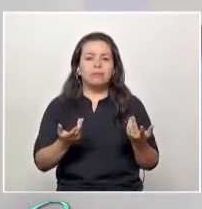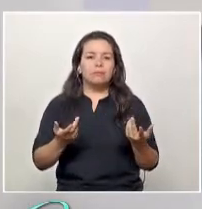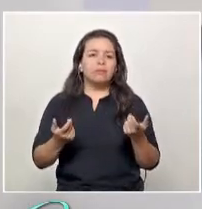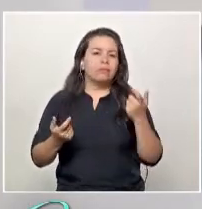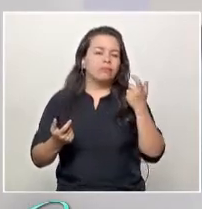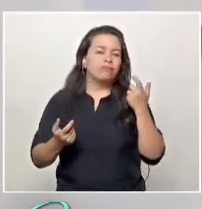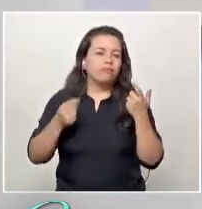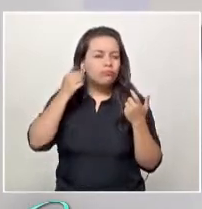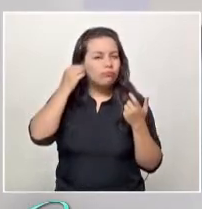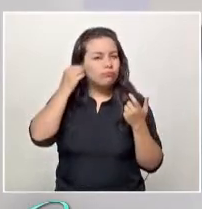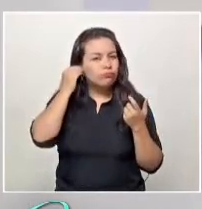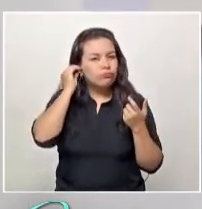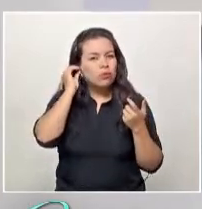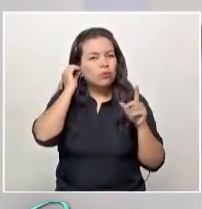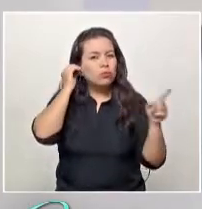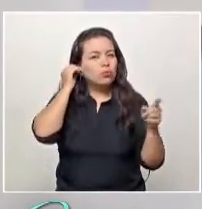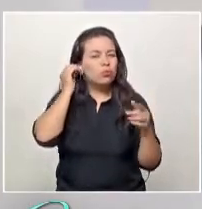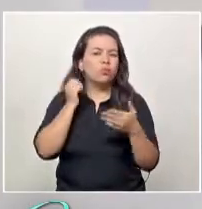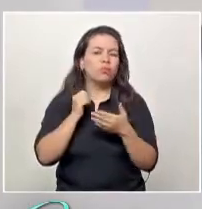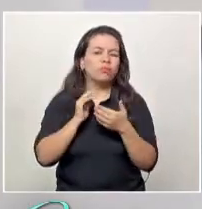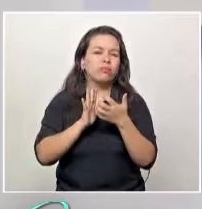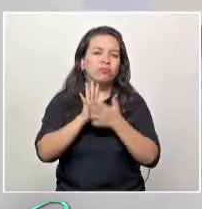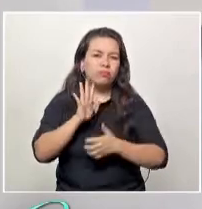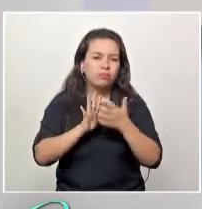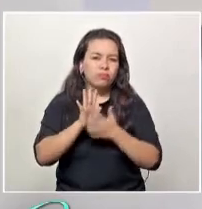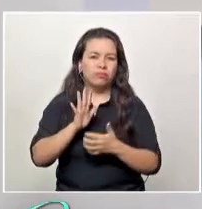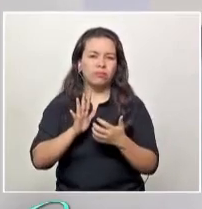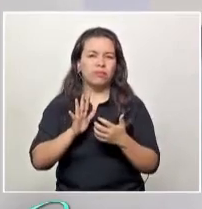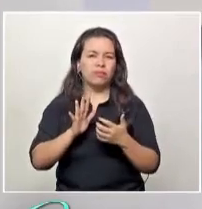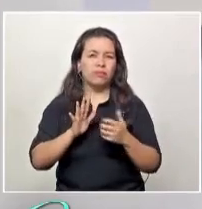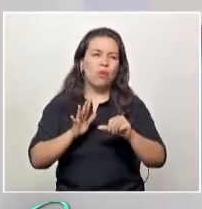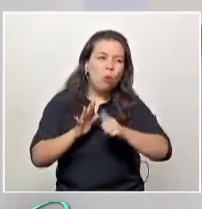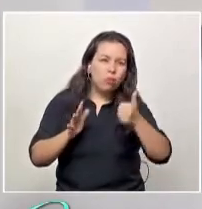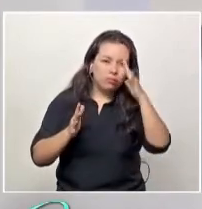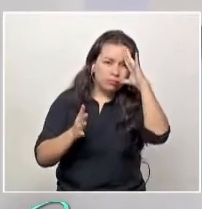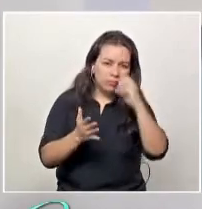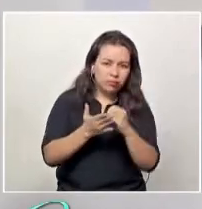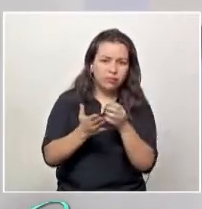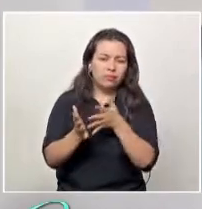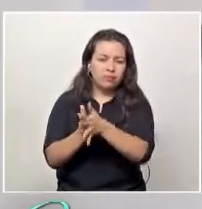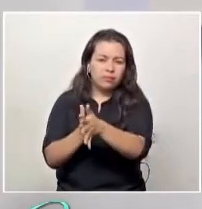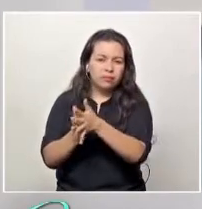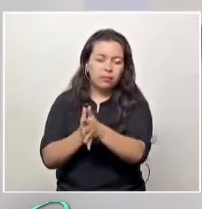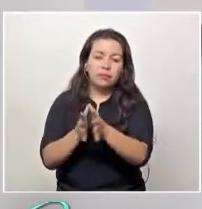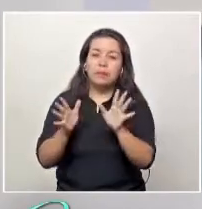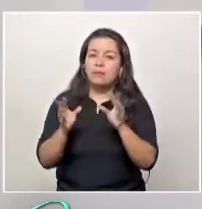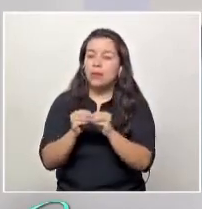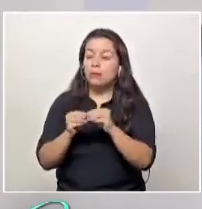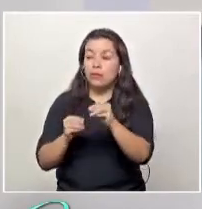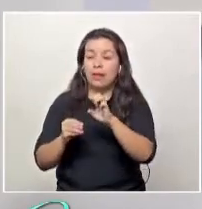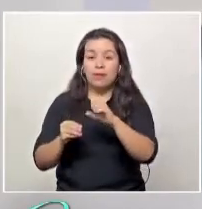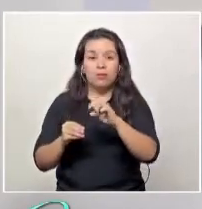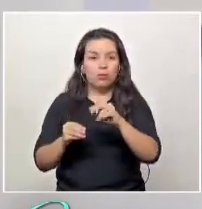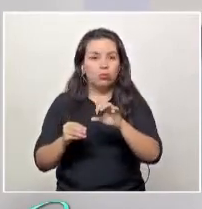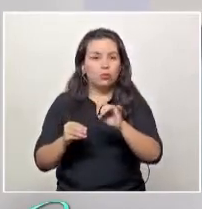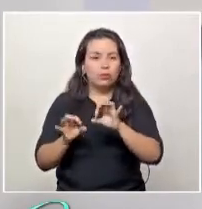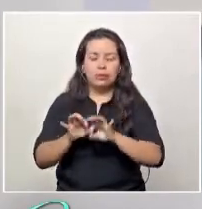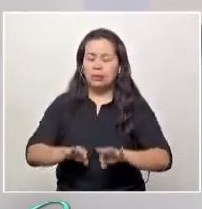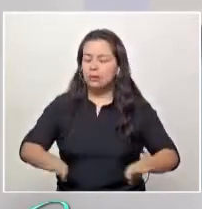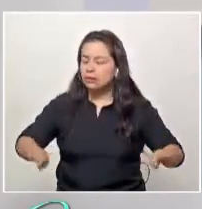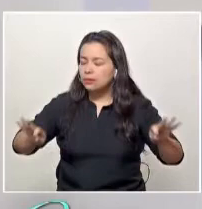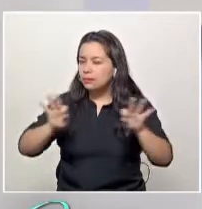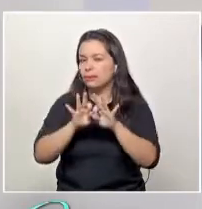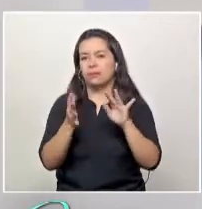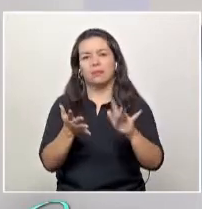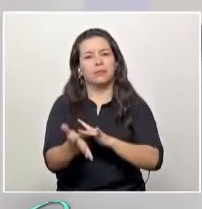buscar otra ayuda diagnóstica, una segunda opinión, y en el caso suyo la endoscopia sería urgente para poder